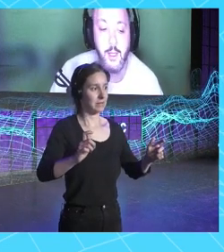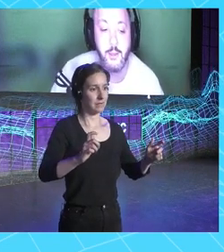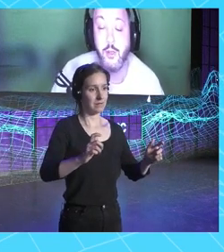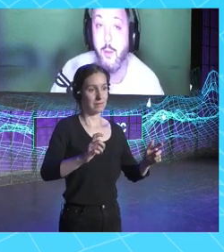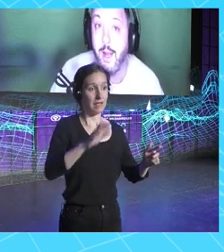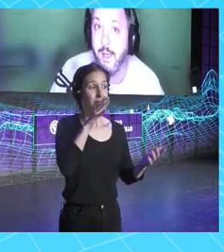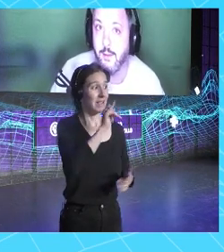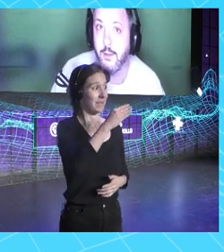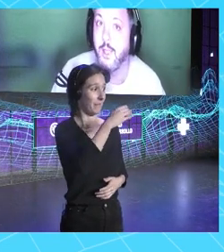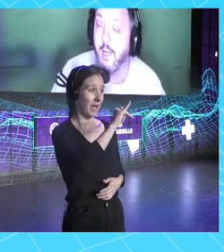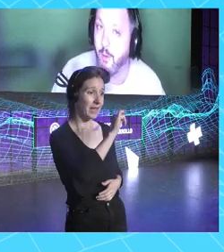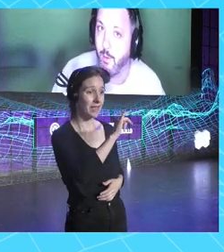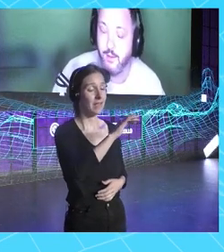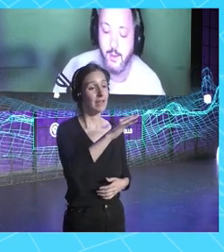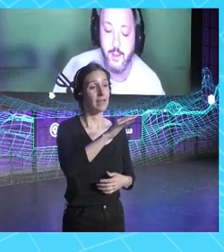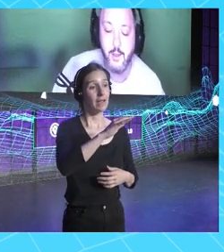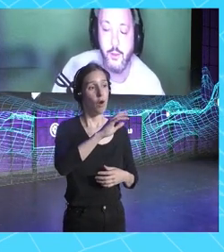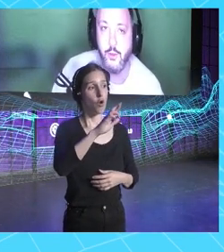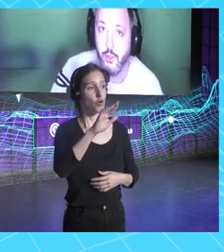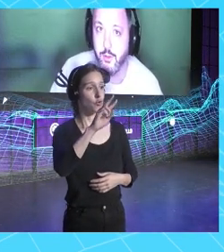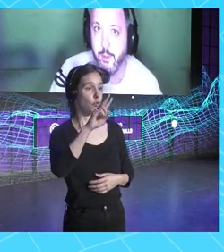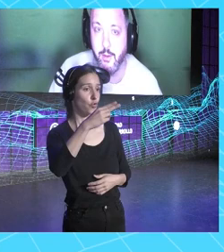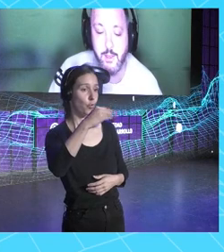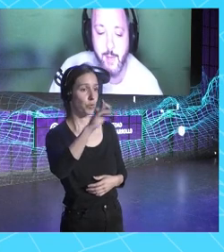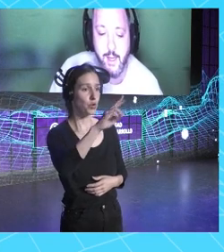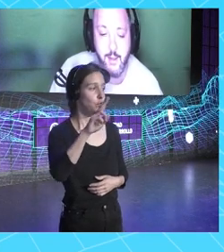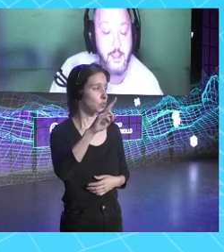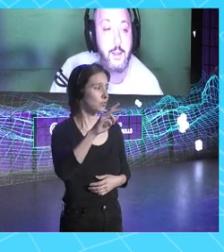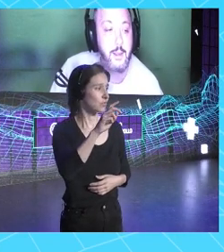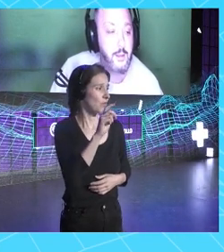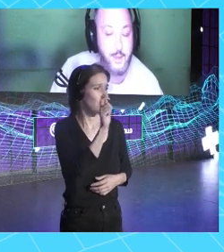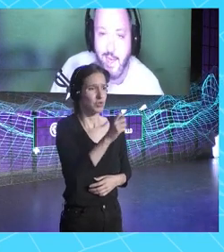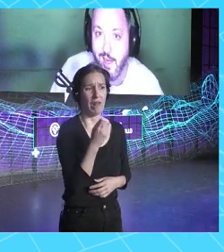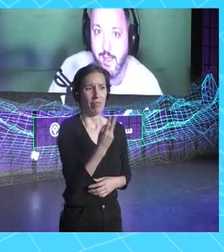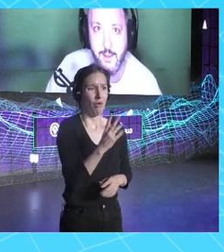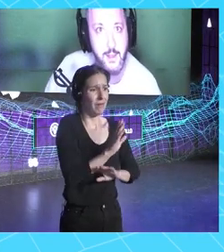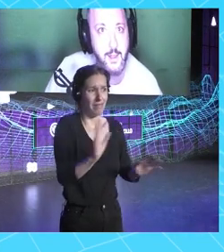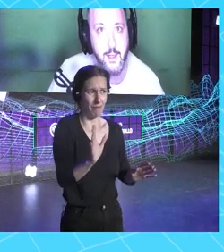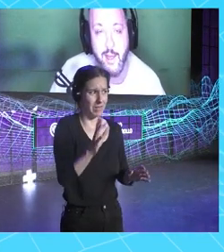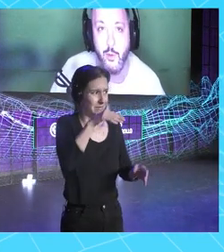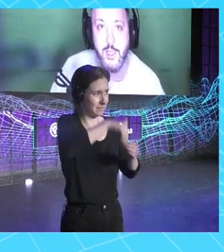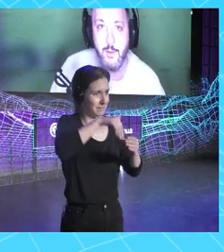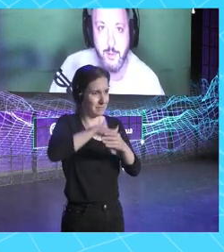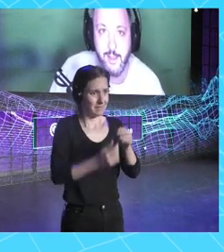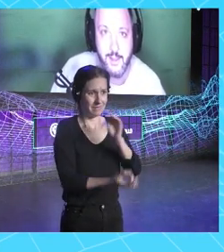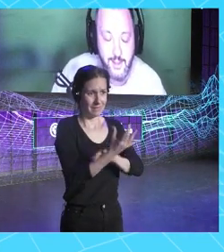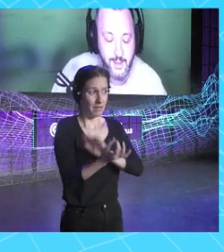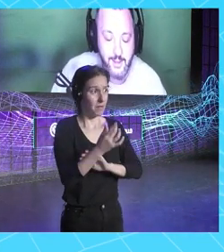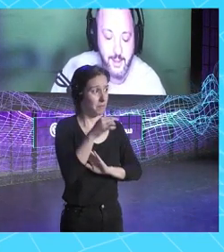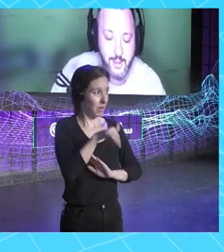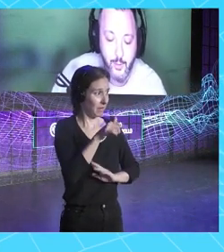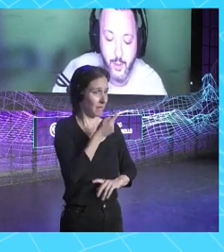son anomalías no es la norma ellos son pero en España Canarias hay muchísimos más